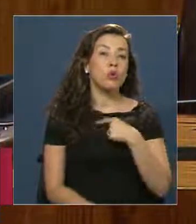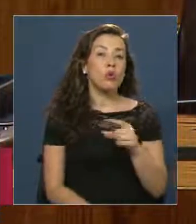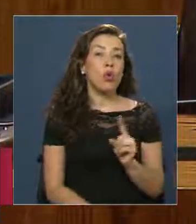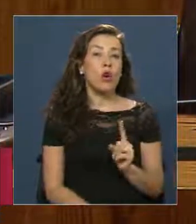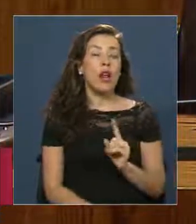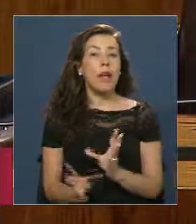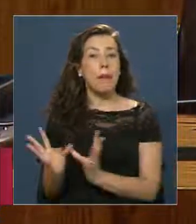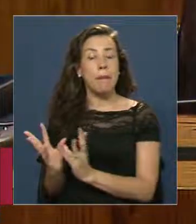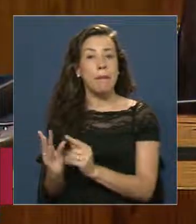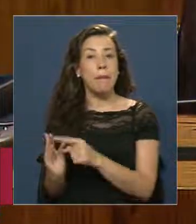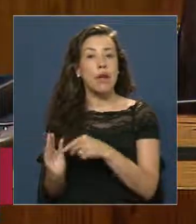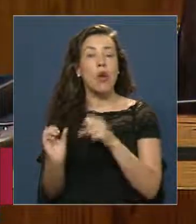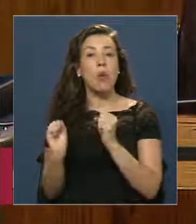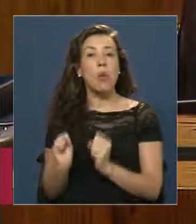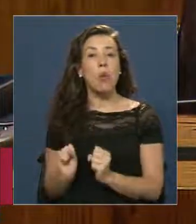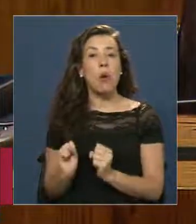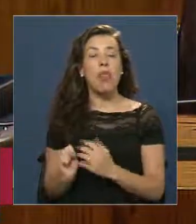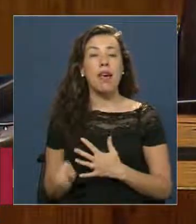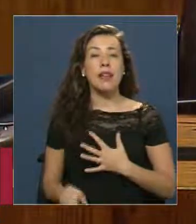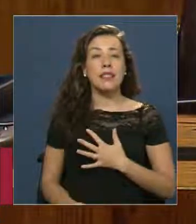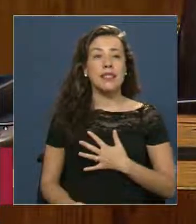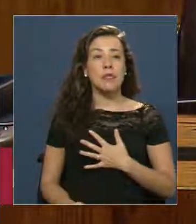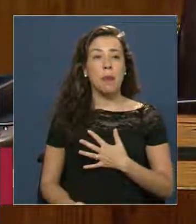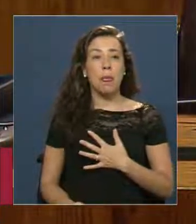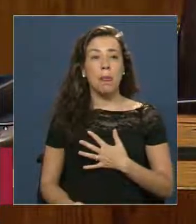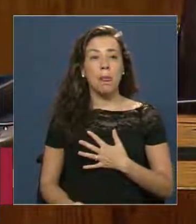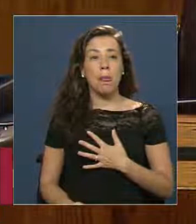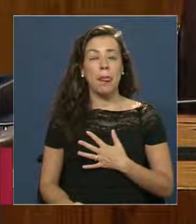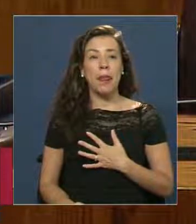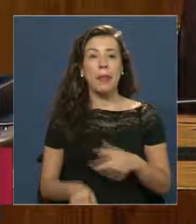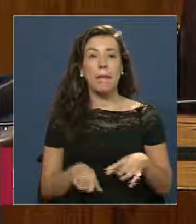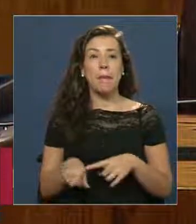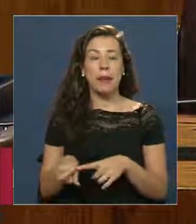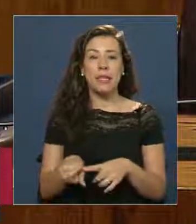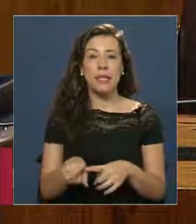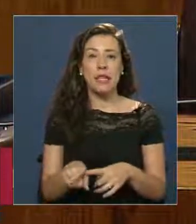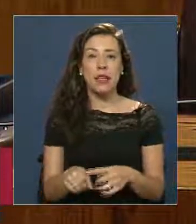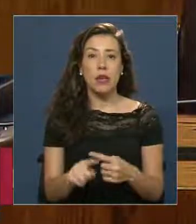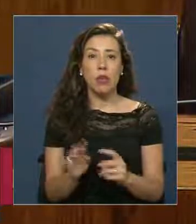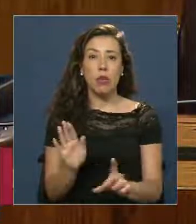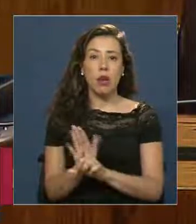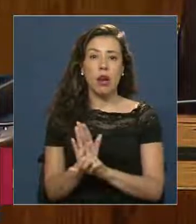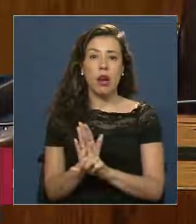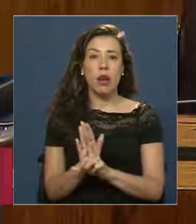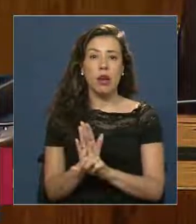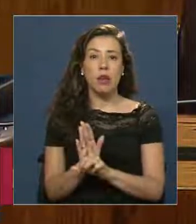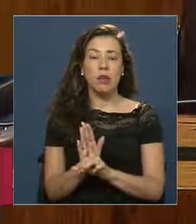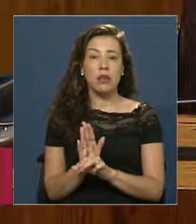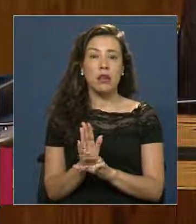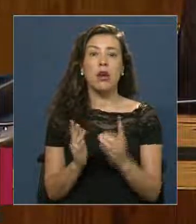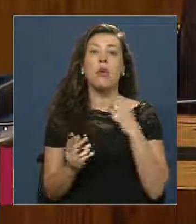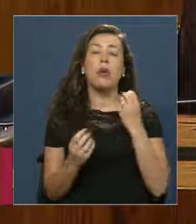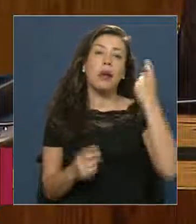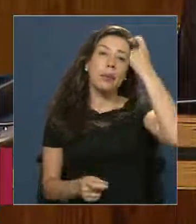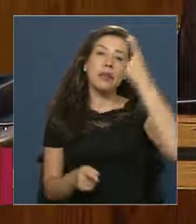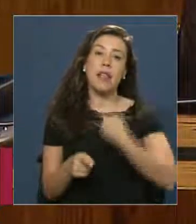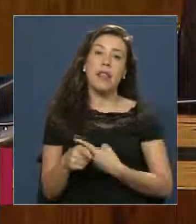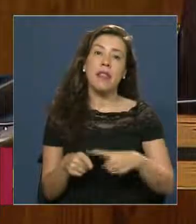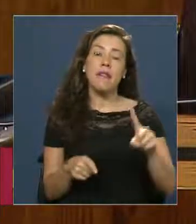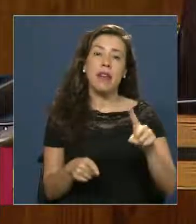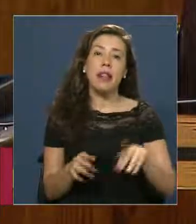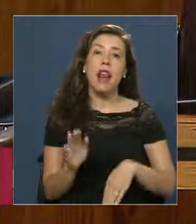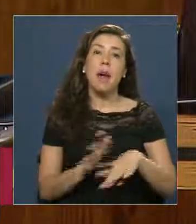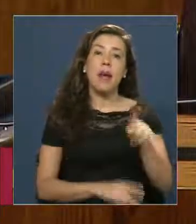que las minorías puedan alguna vez sentirse perseguidos por la ley por estar pensando distinto a la